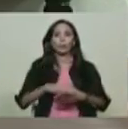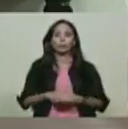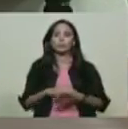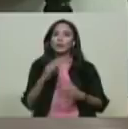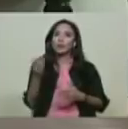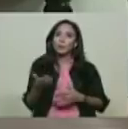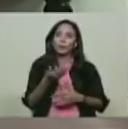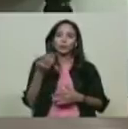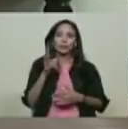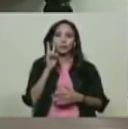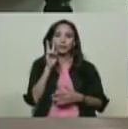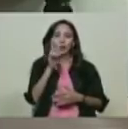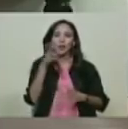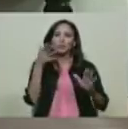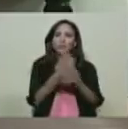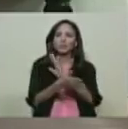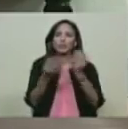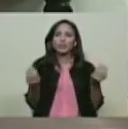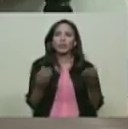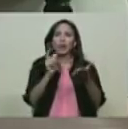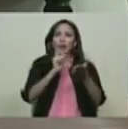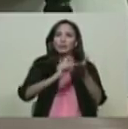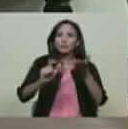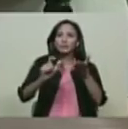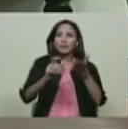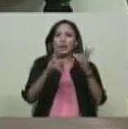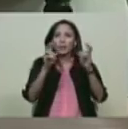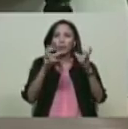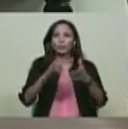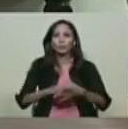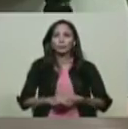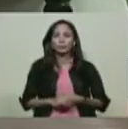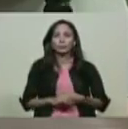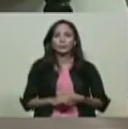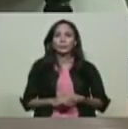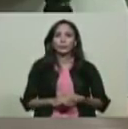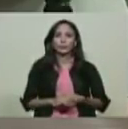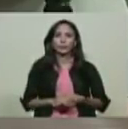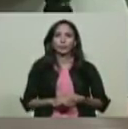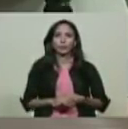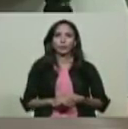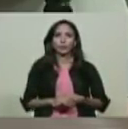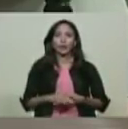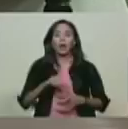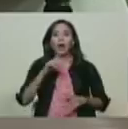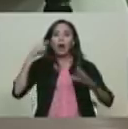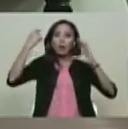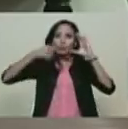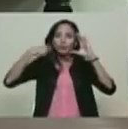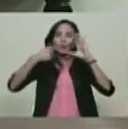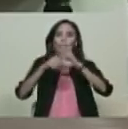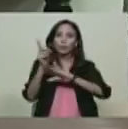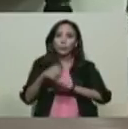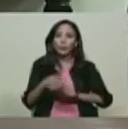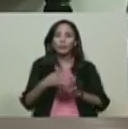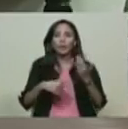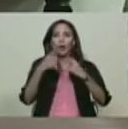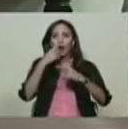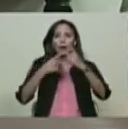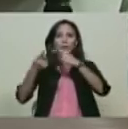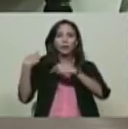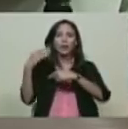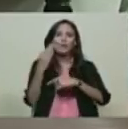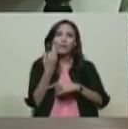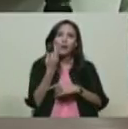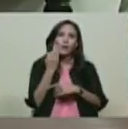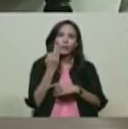se incorporen. Y yo quiero sacar en mis redes sociales en vivo, el video también BQR. Ayer transmitieron más en Facebook